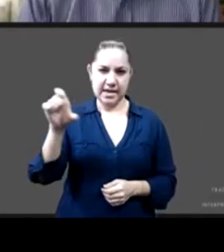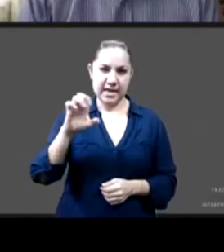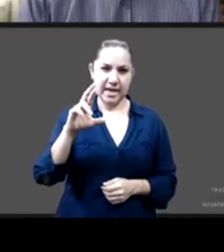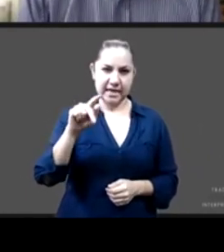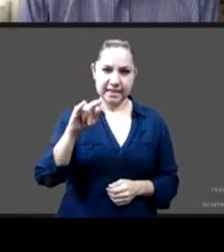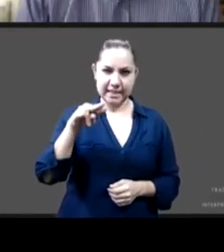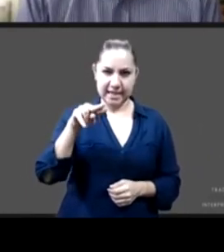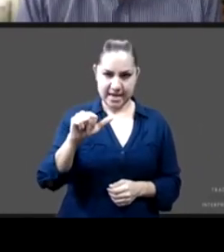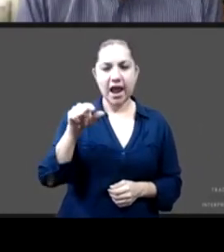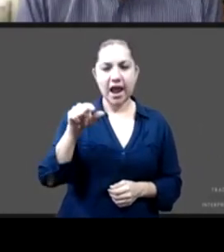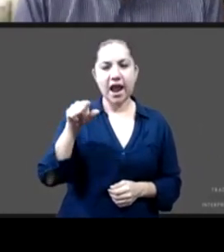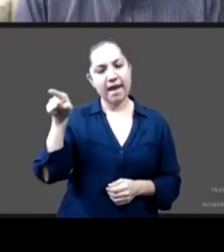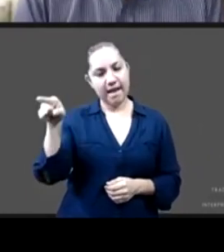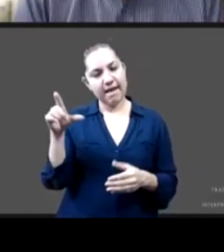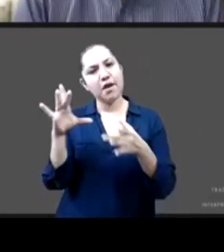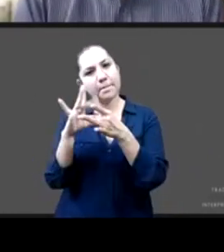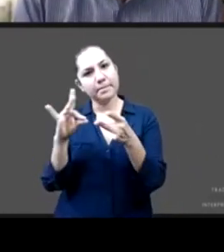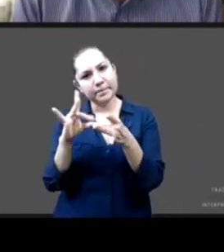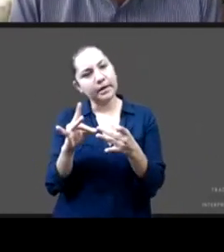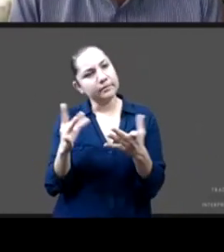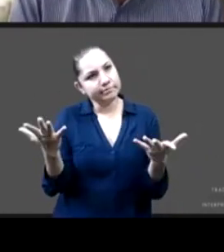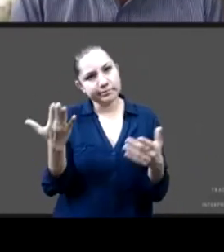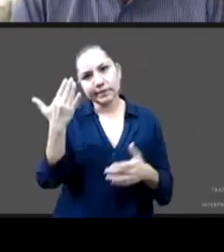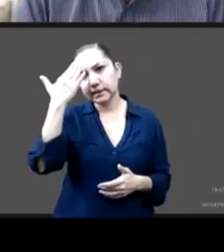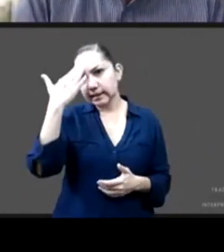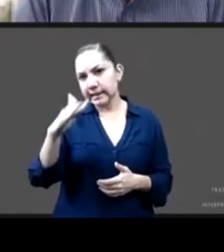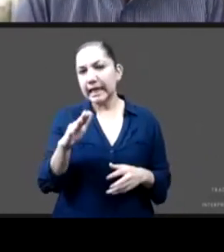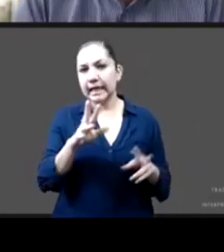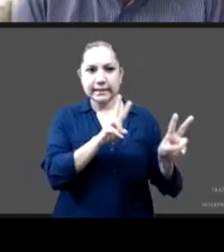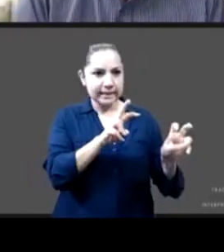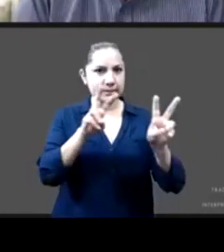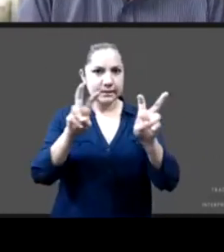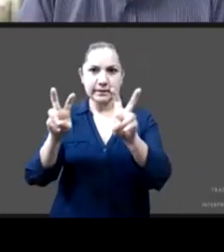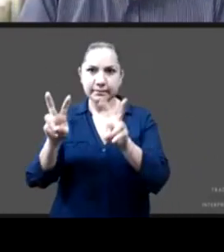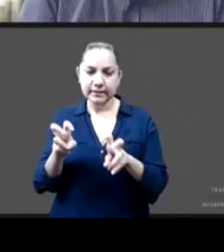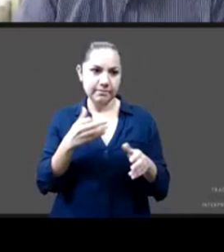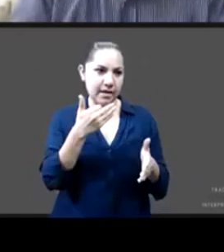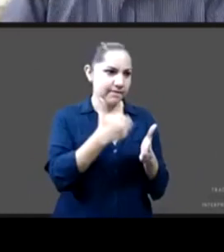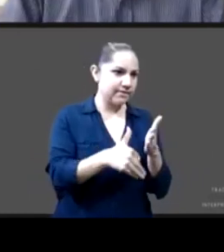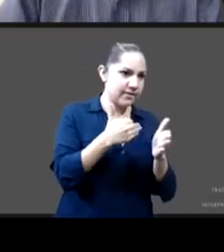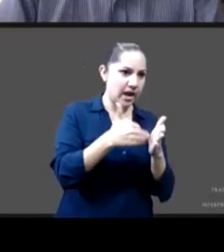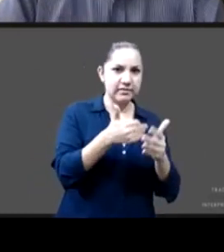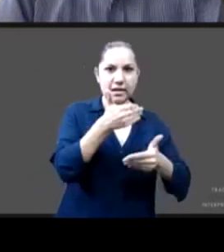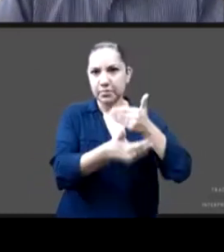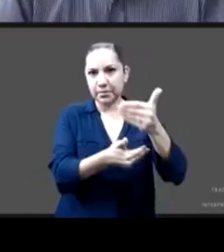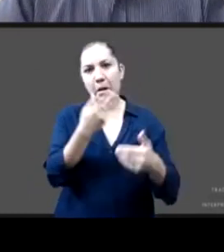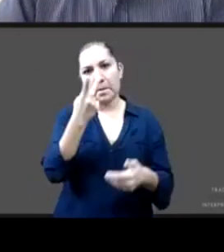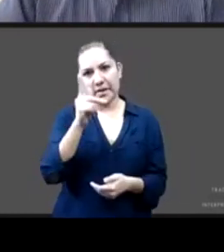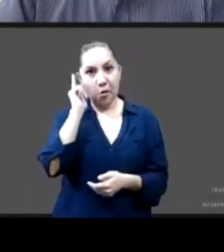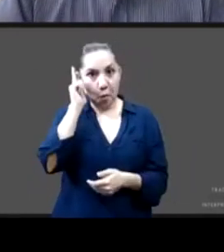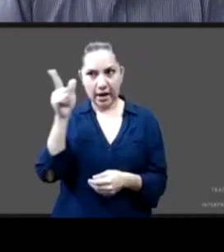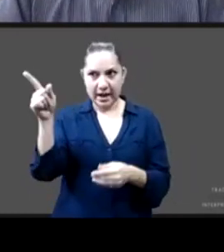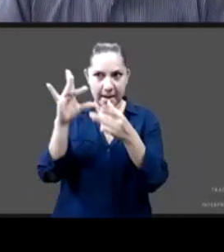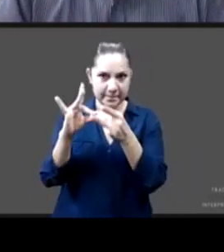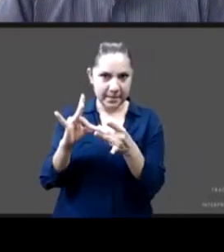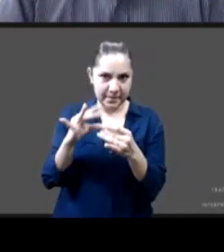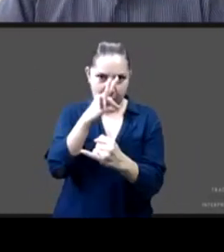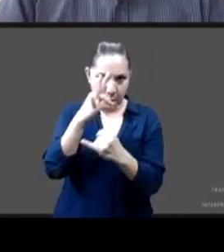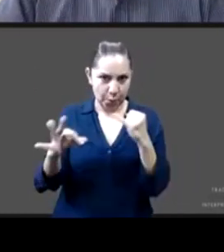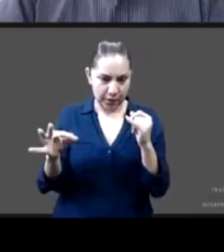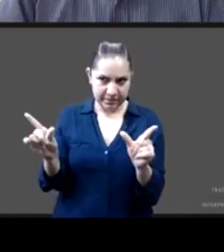hacer. Y bueno, hay varias interrogantes que quizás podría responder algunas. Gracias, Ernestina, escuchamos. Muchas gracias, Juan